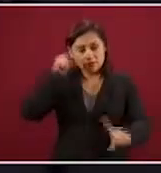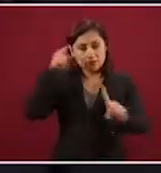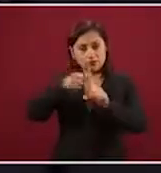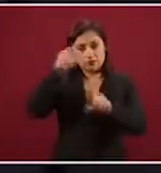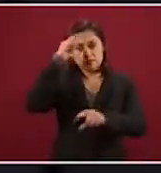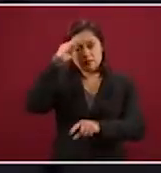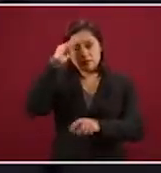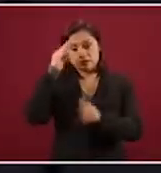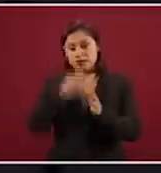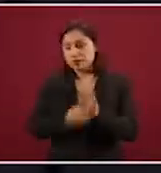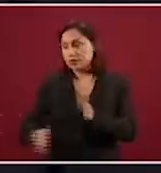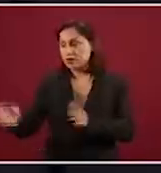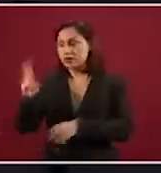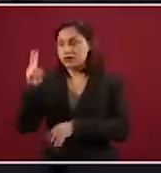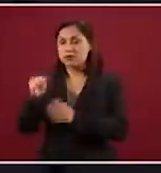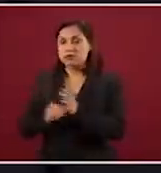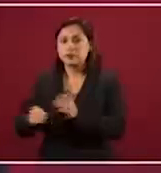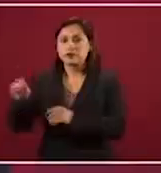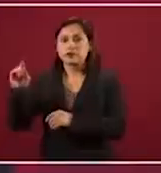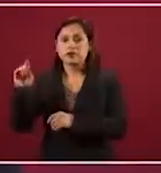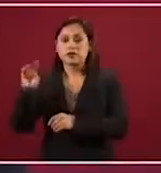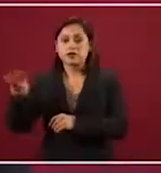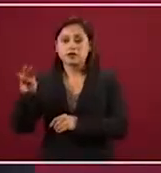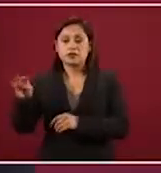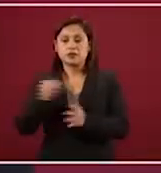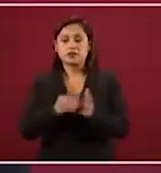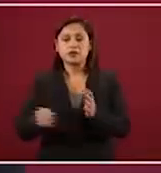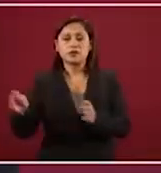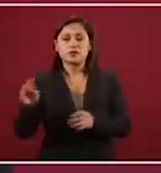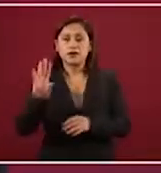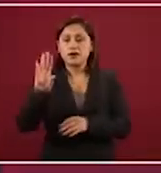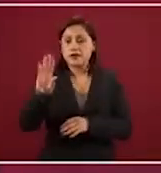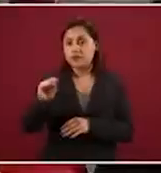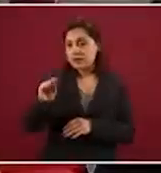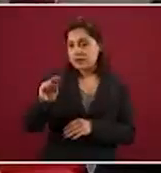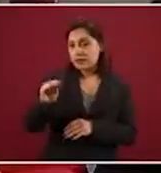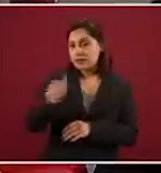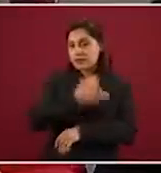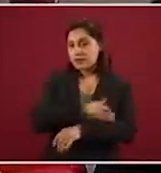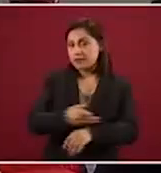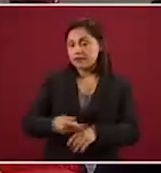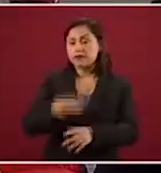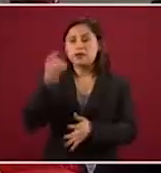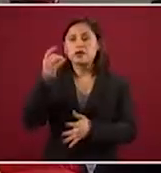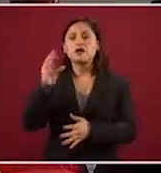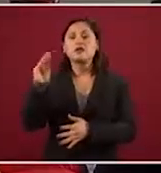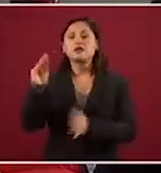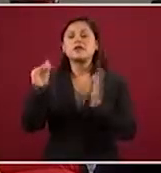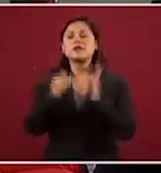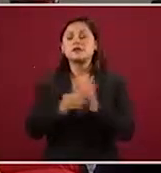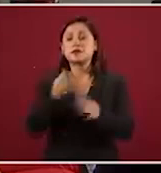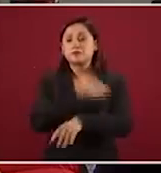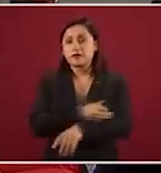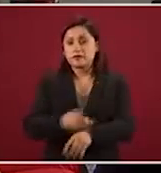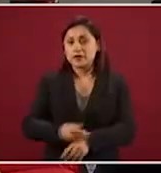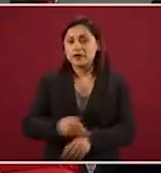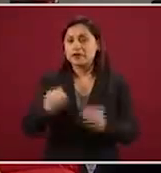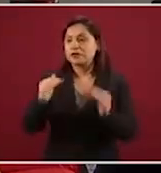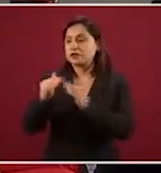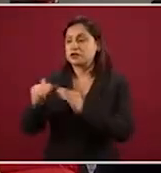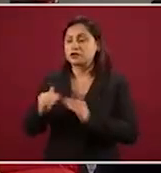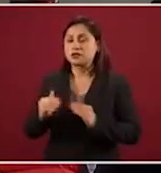trimestre del año pero decirle presidente de eso creo que no lo habíamos dicho aquí públicamente llegó a 40 precisamente porque muchas